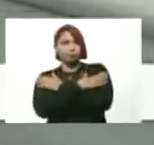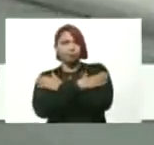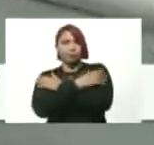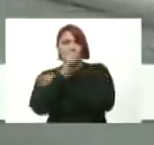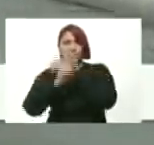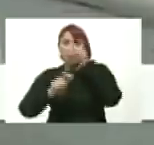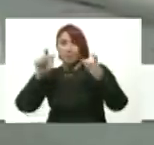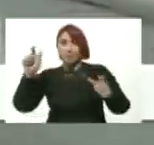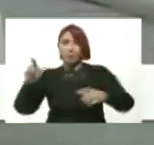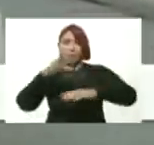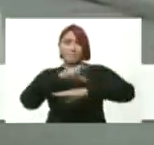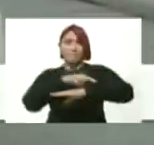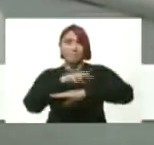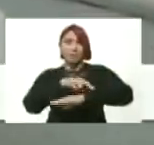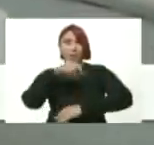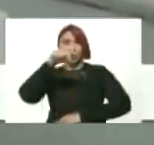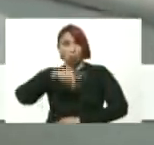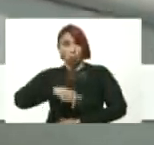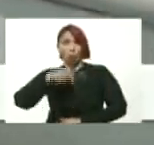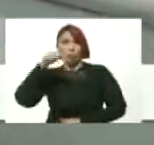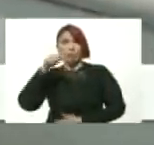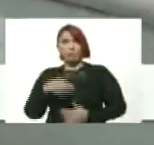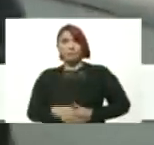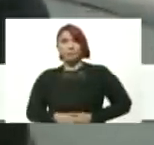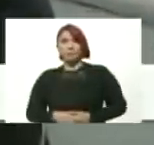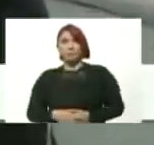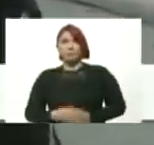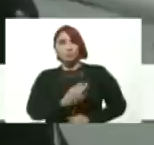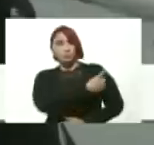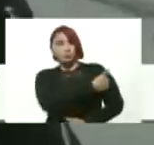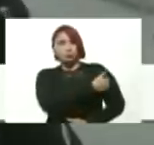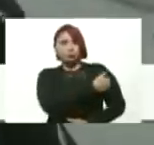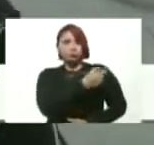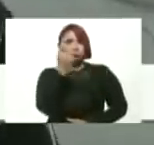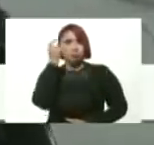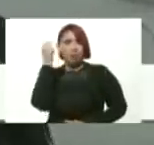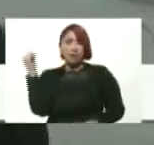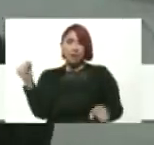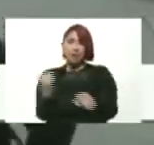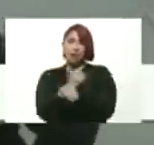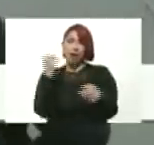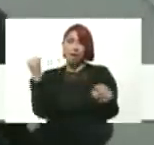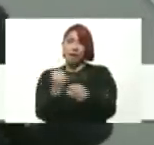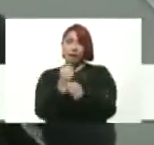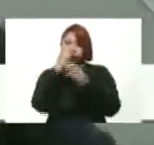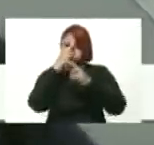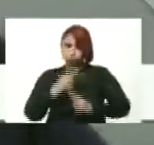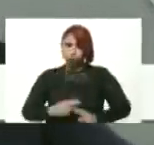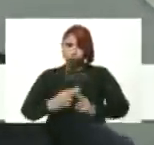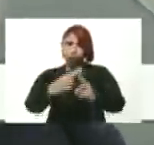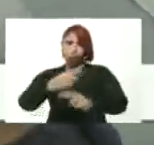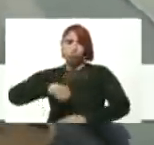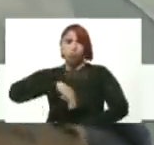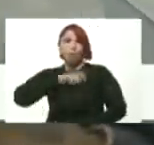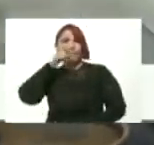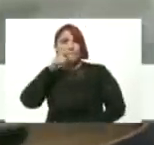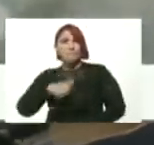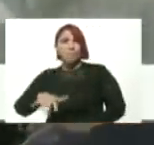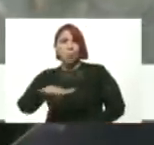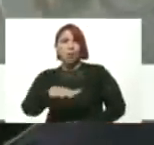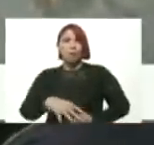integrales comunitarios que están acá en este puesto de vacunación en su día trabajando honrando a nuestro pueblo y